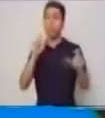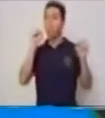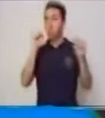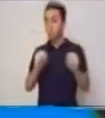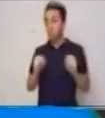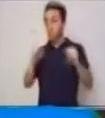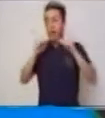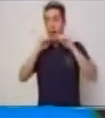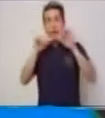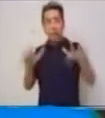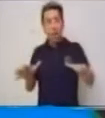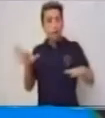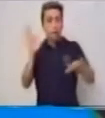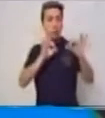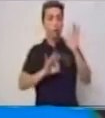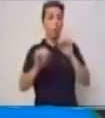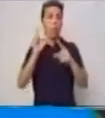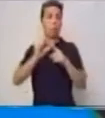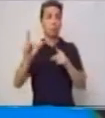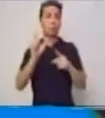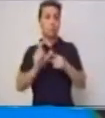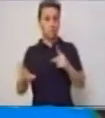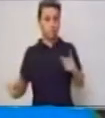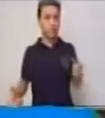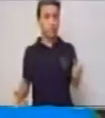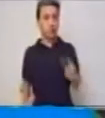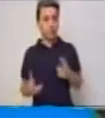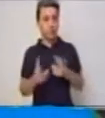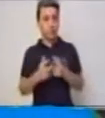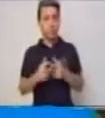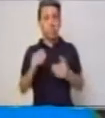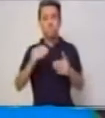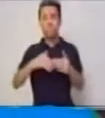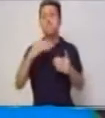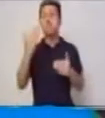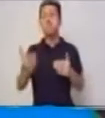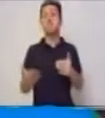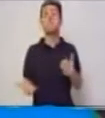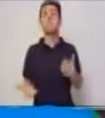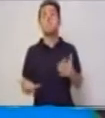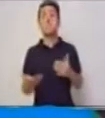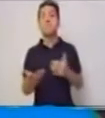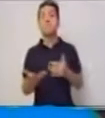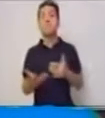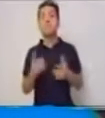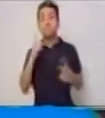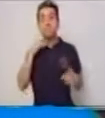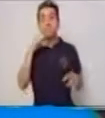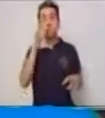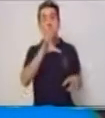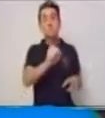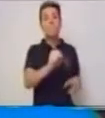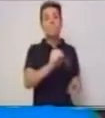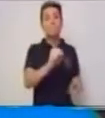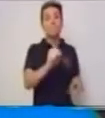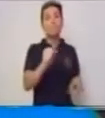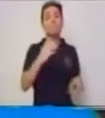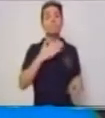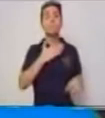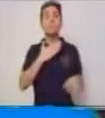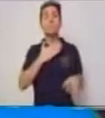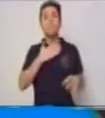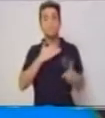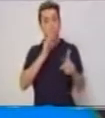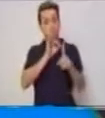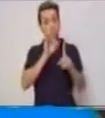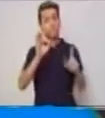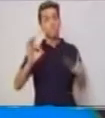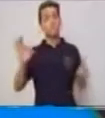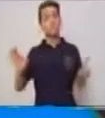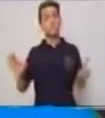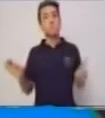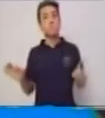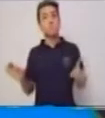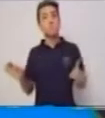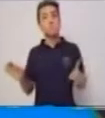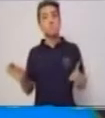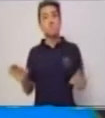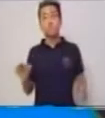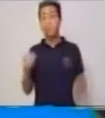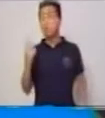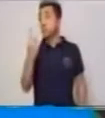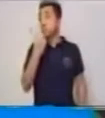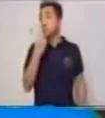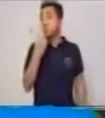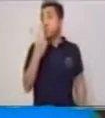animales o cosas. Luego vamos a identificar nuestras oraciones. Si